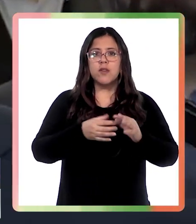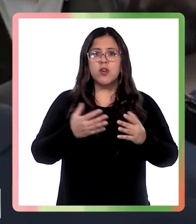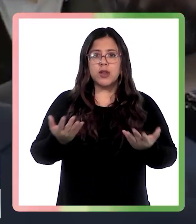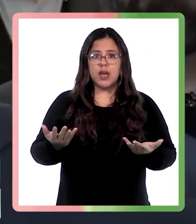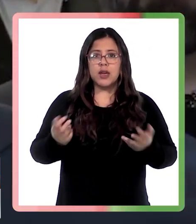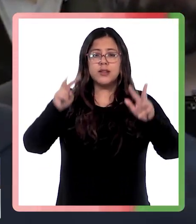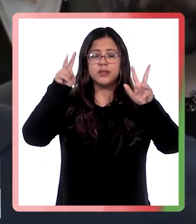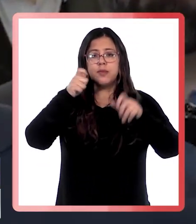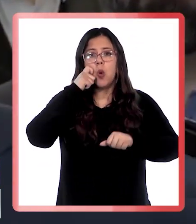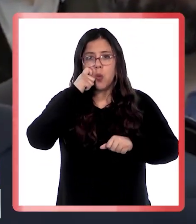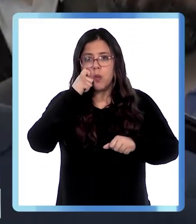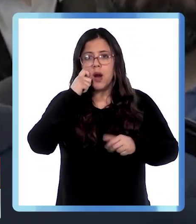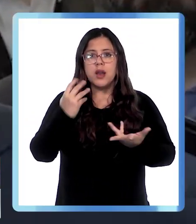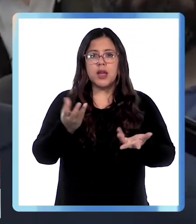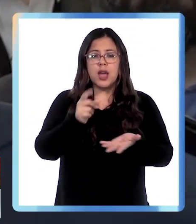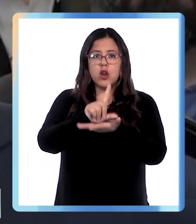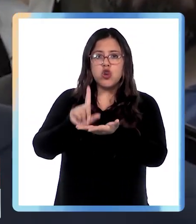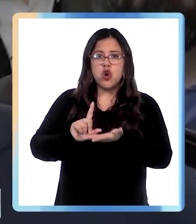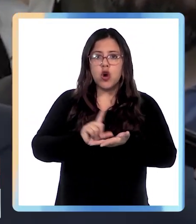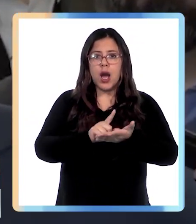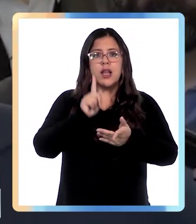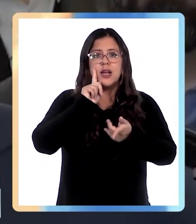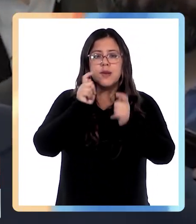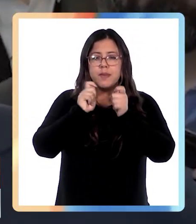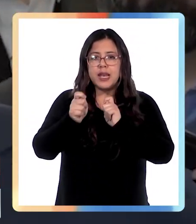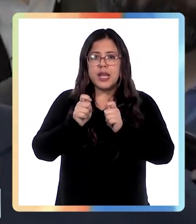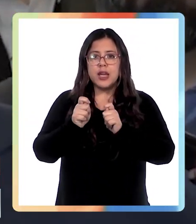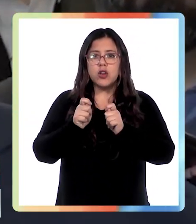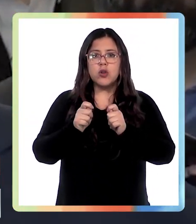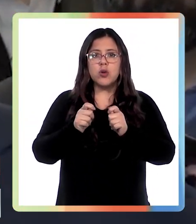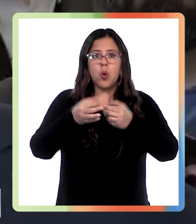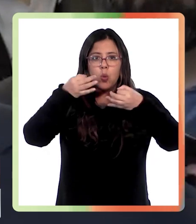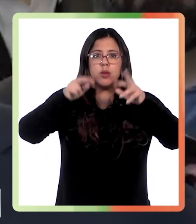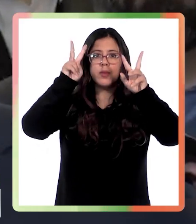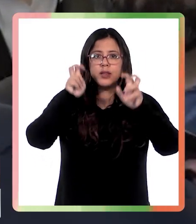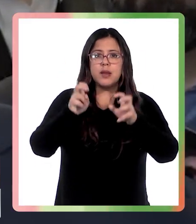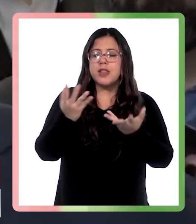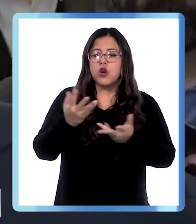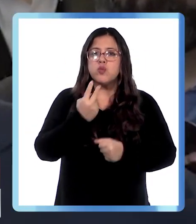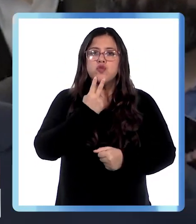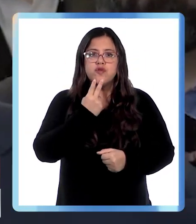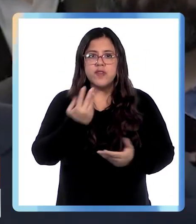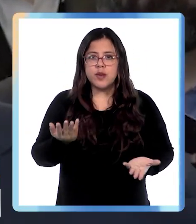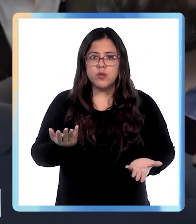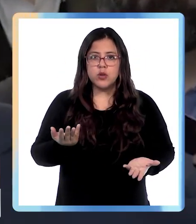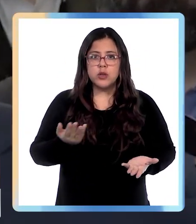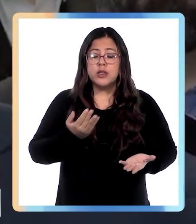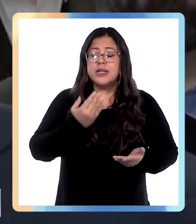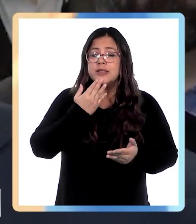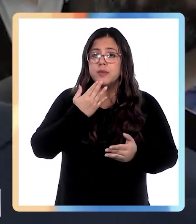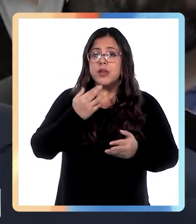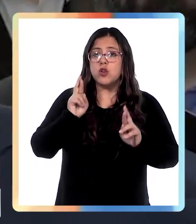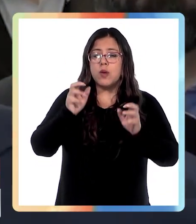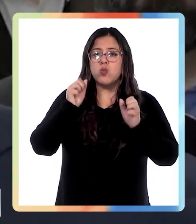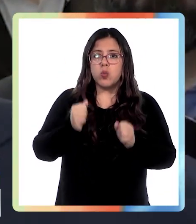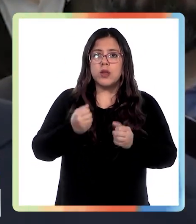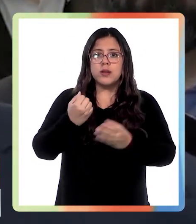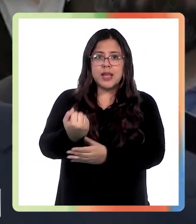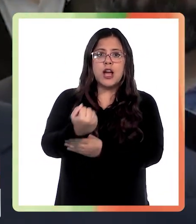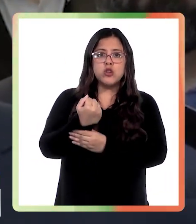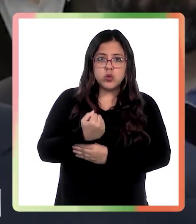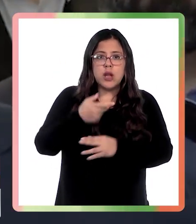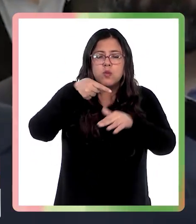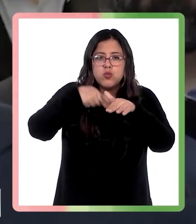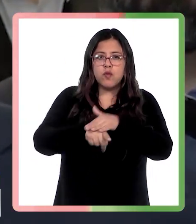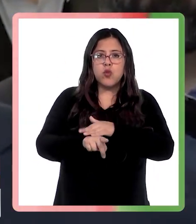intervención humana en muchos lugares de la región que arroja peligro y rgo sobre la forma en que lo habitamos Y de esa forma la idea es que esto pueda orientarnos